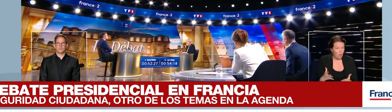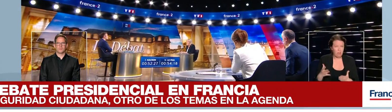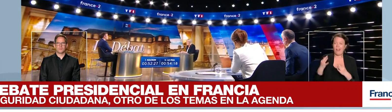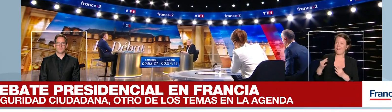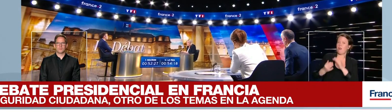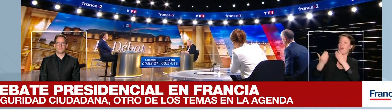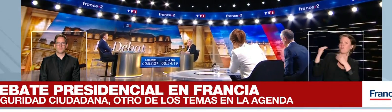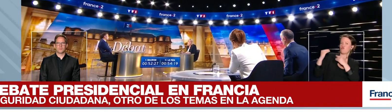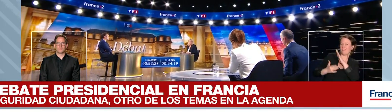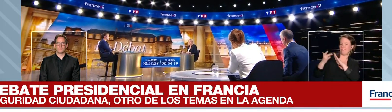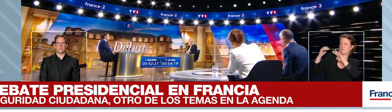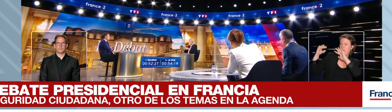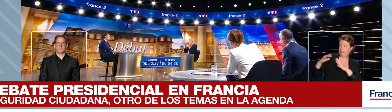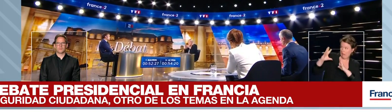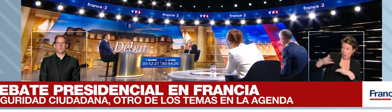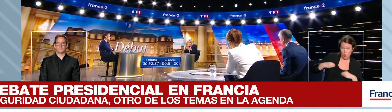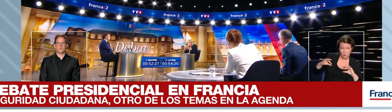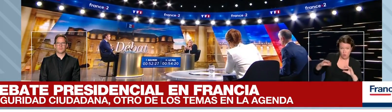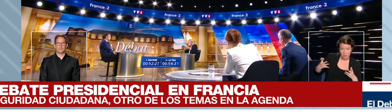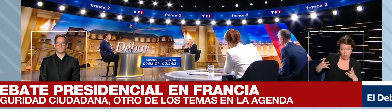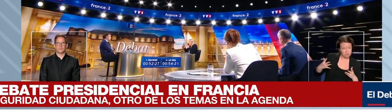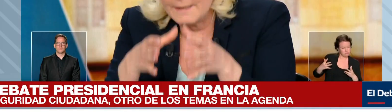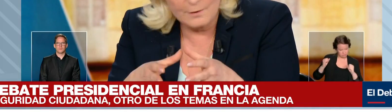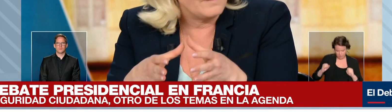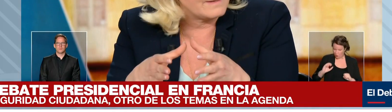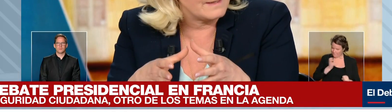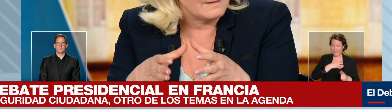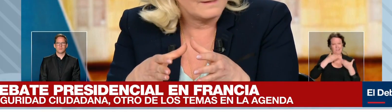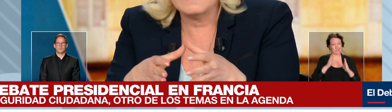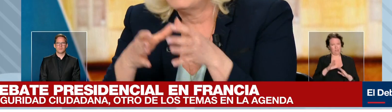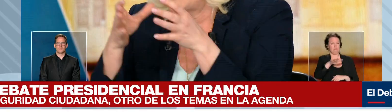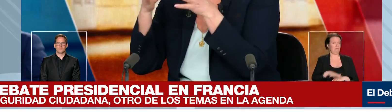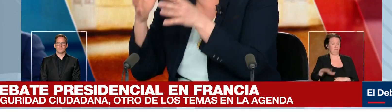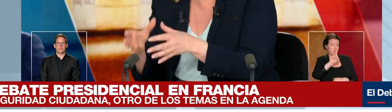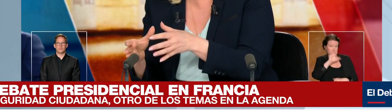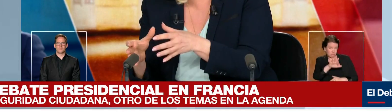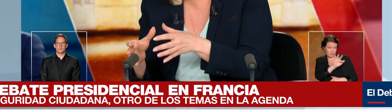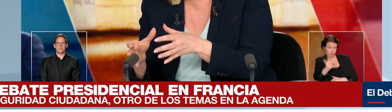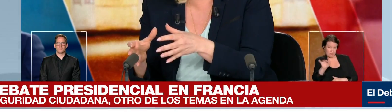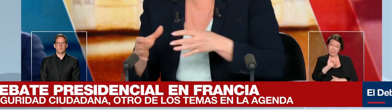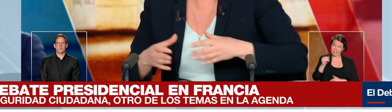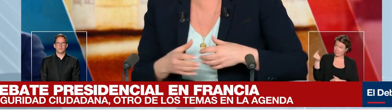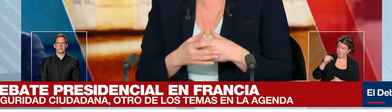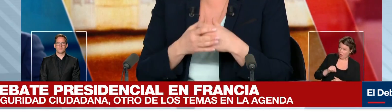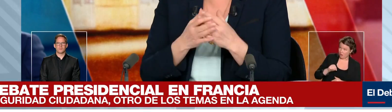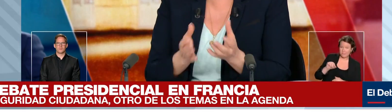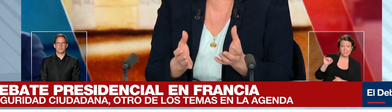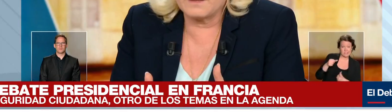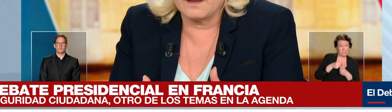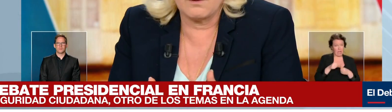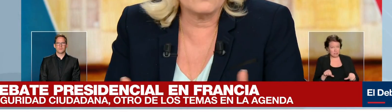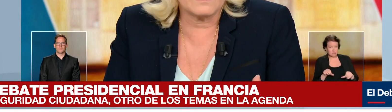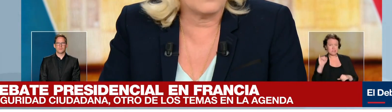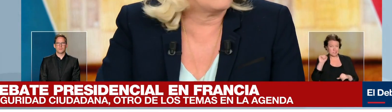fin de cambiar radicalmente la política de inmigración, para que al fin simplemente los franceses decidan quién puede venir, quién se puede quedar y quién se debe